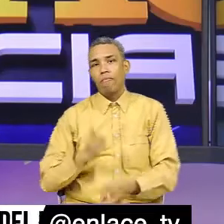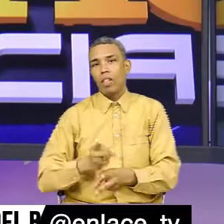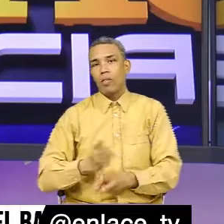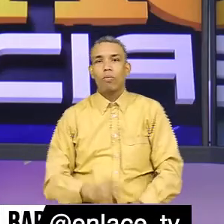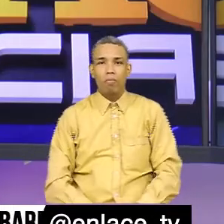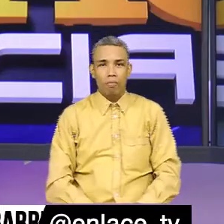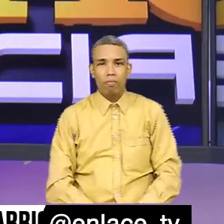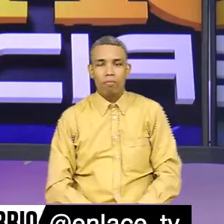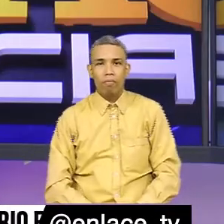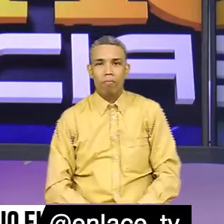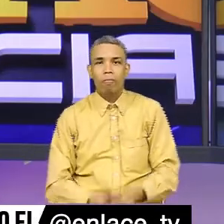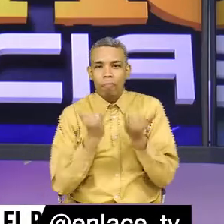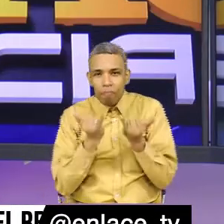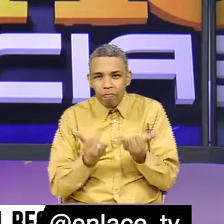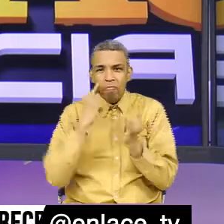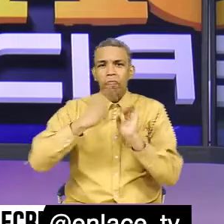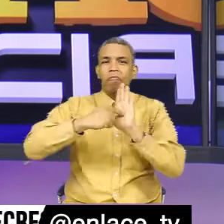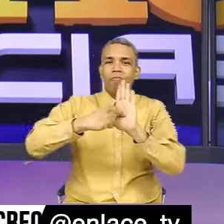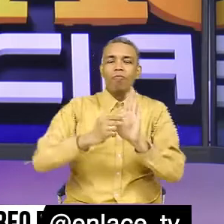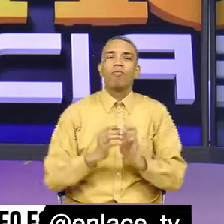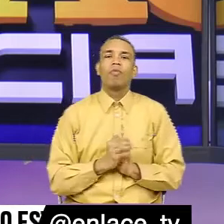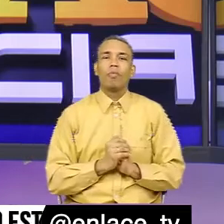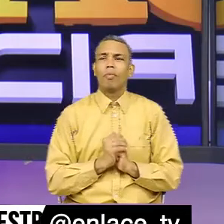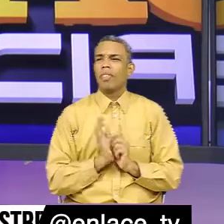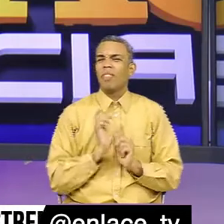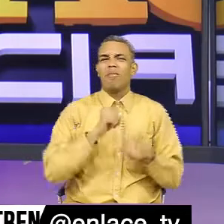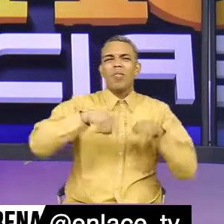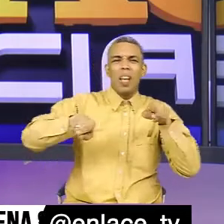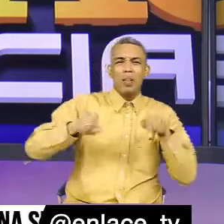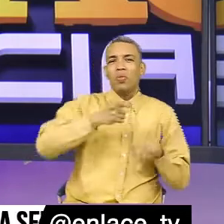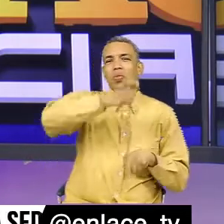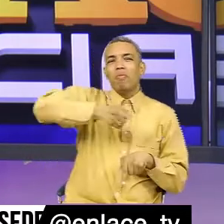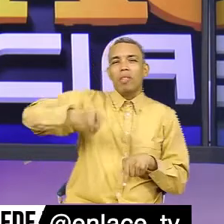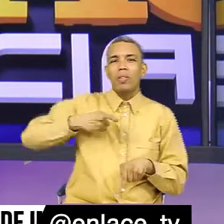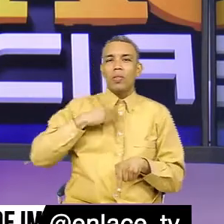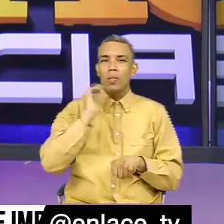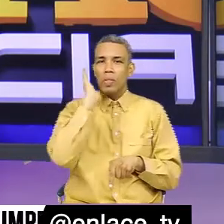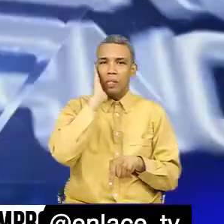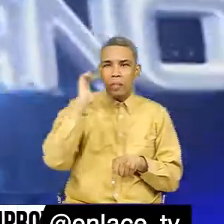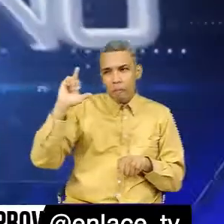A continuación les presentamos nuestra sección de reporteros ciudadanos de Enlace Noticias.